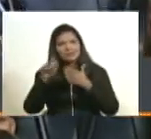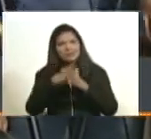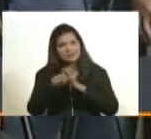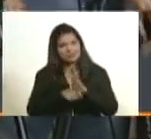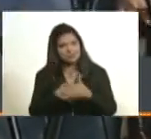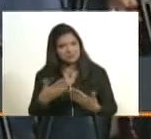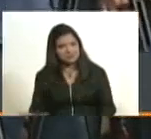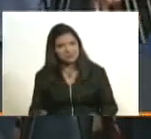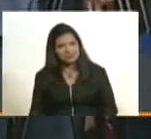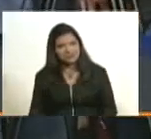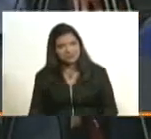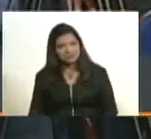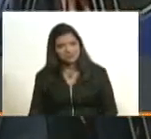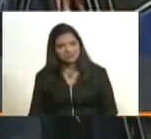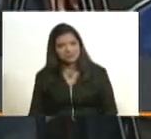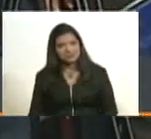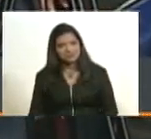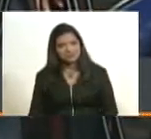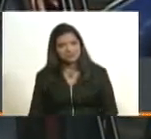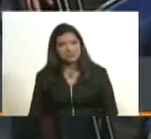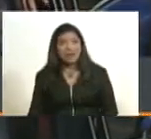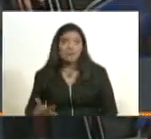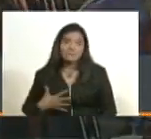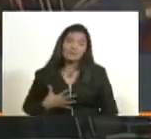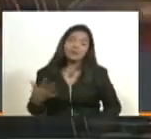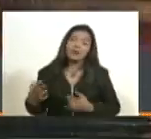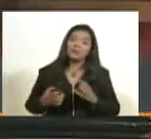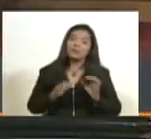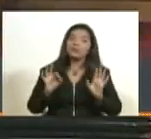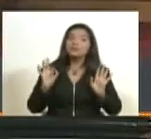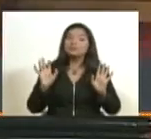Constituyente. A mis emociones, pues.